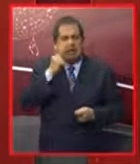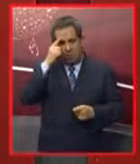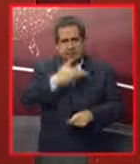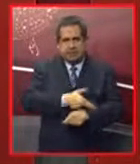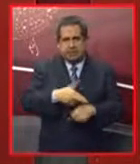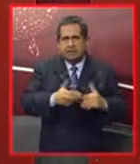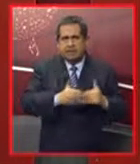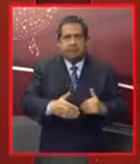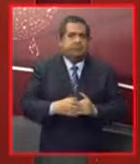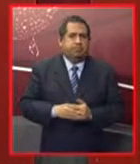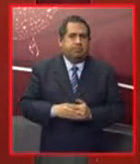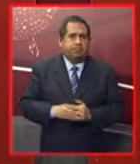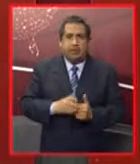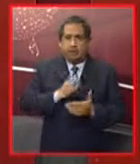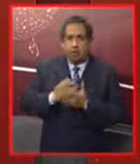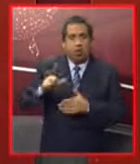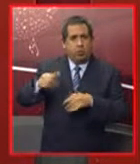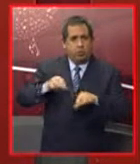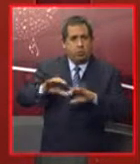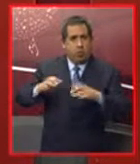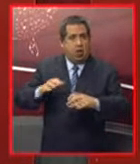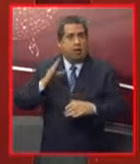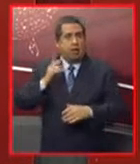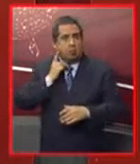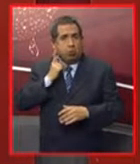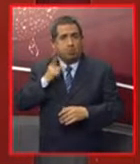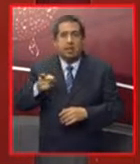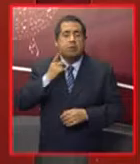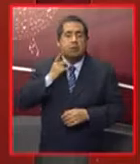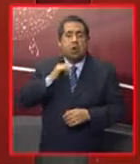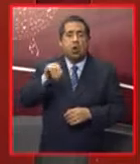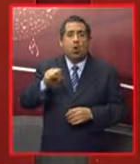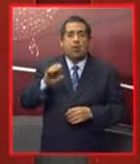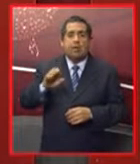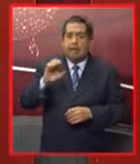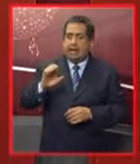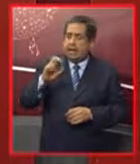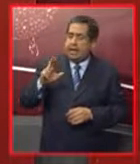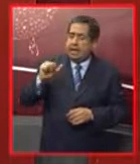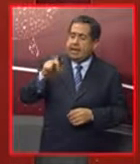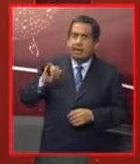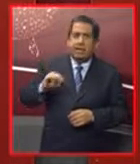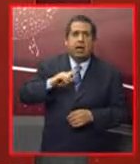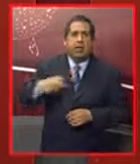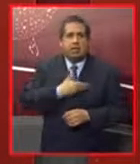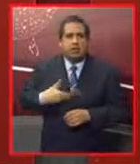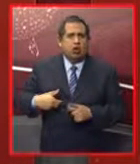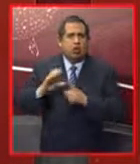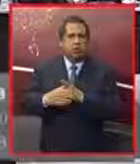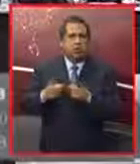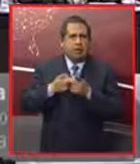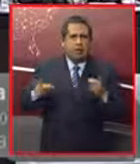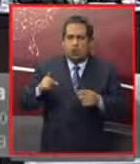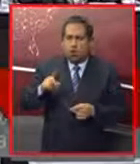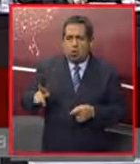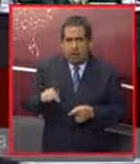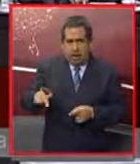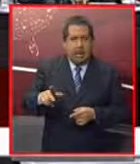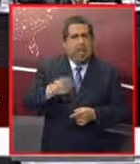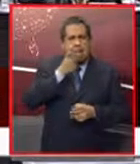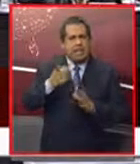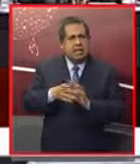En otro trabajo realizado por el Pleno de la Cámara Baja, el diputado José Erandi Bermúdez, presidente de la Comisión de Desarrollo Rural, presentó el dictamen, surgido